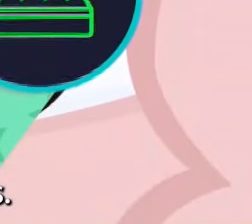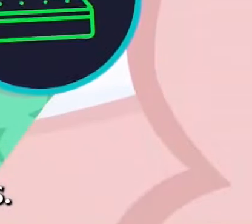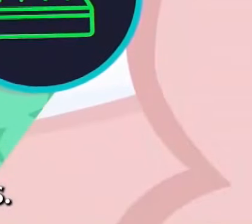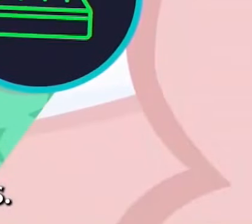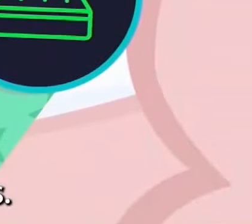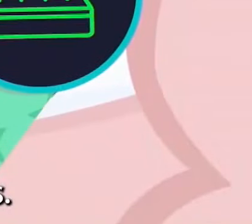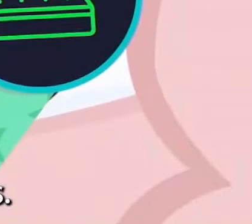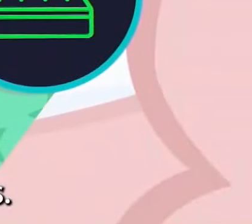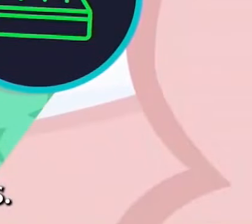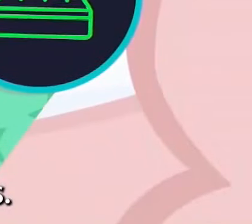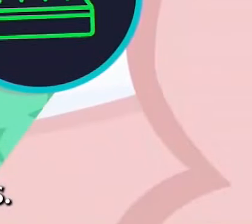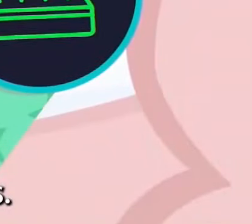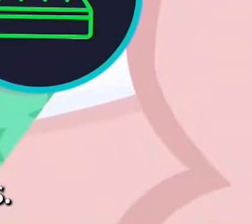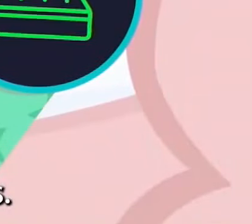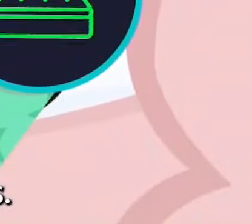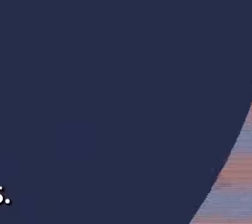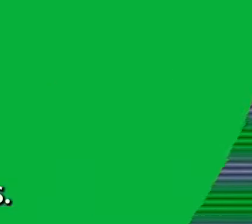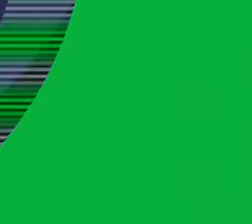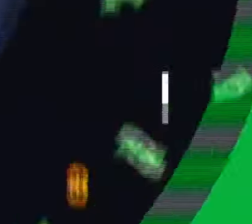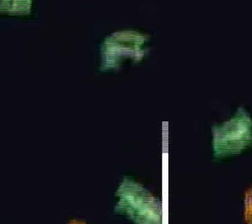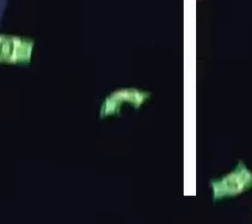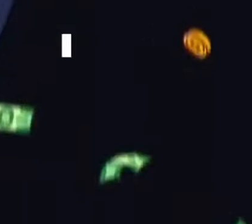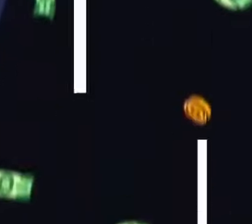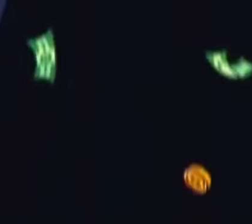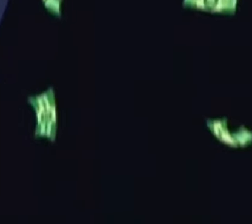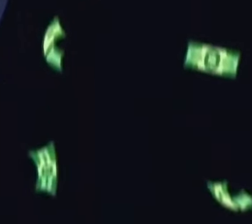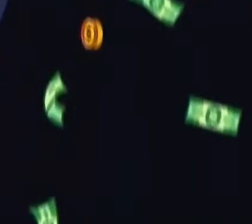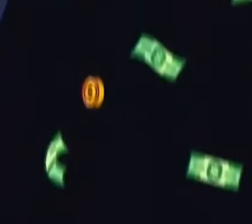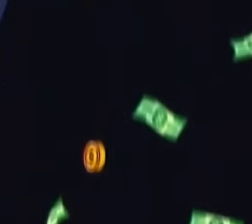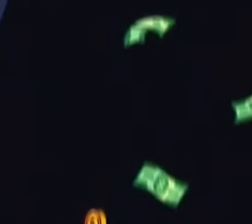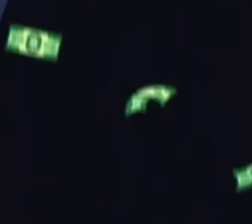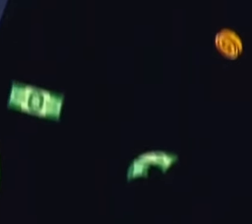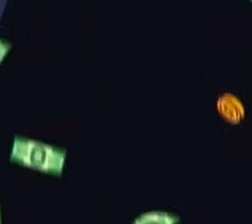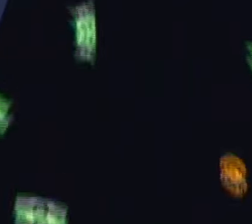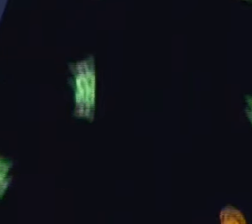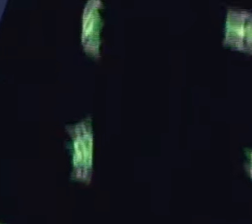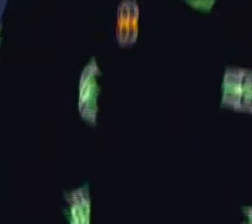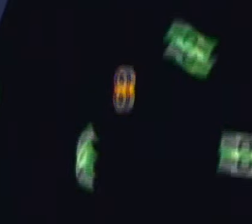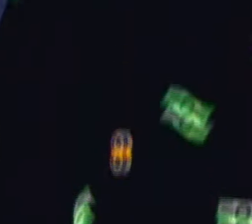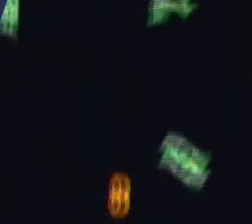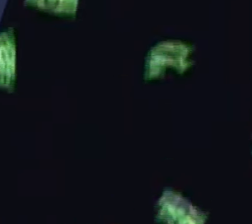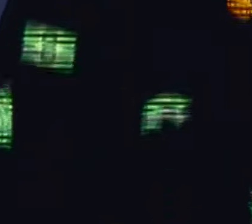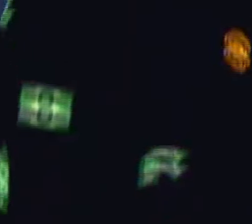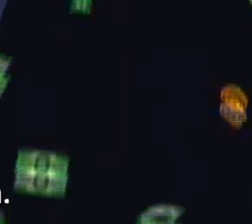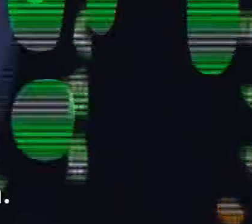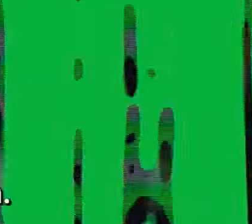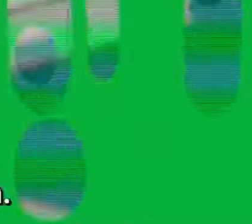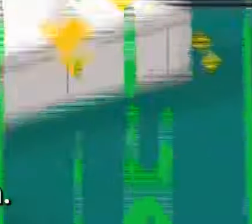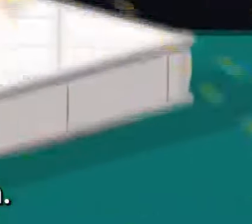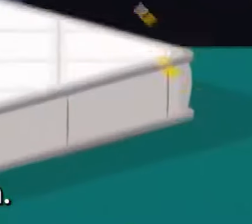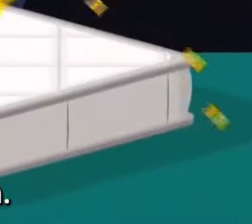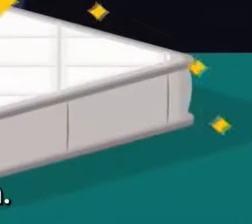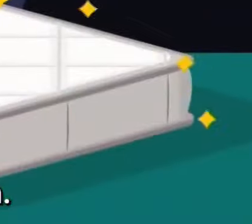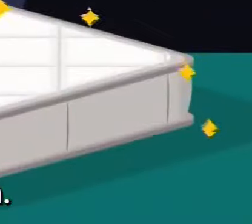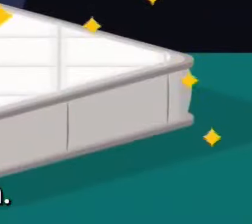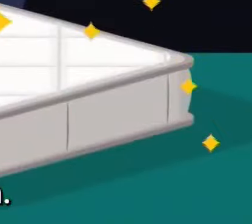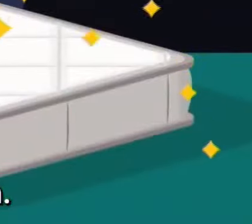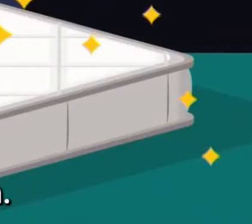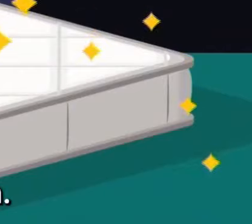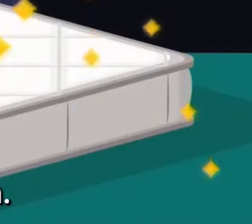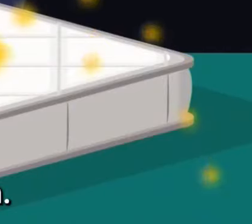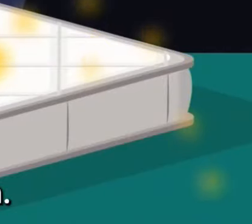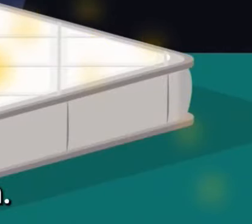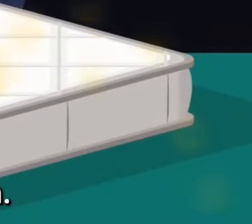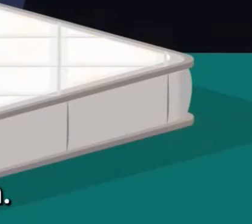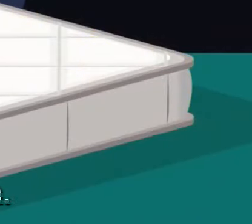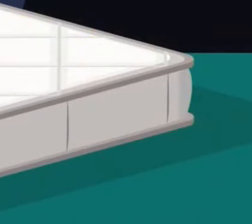frecuentamos, cuáles son nuestros gustos y necesidades. Eso puede ocasionar que Marta ahorre o más bien gaste mucho dinero